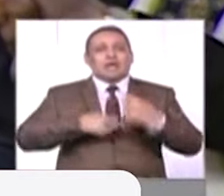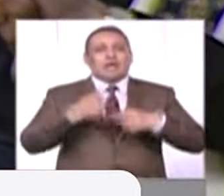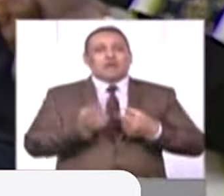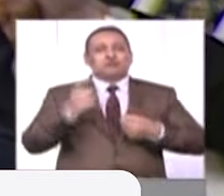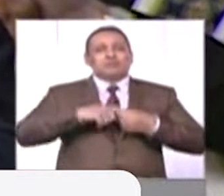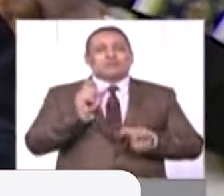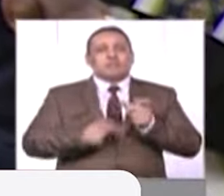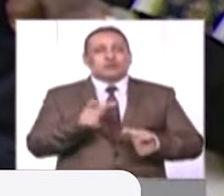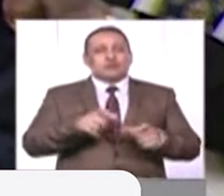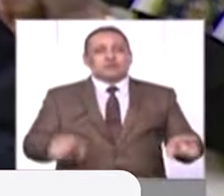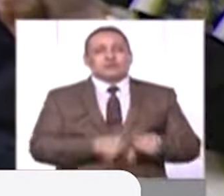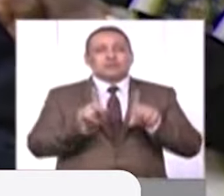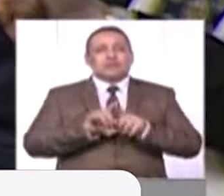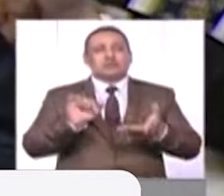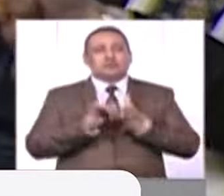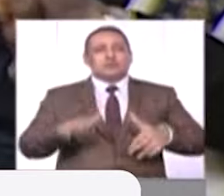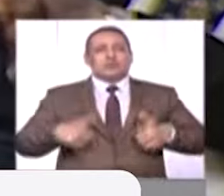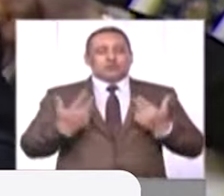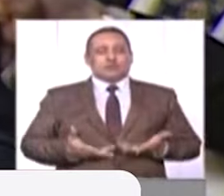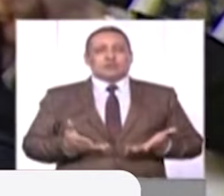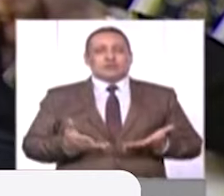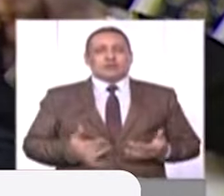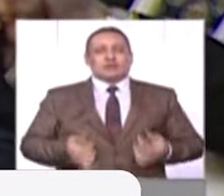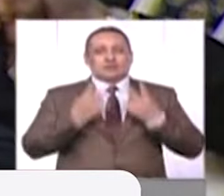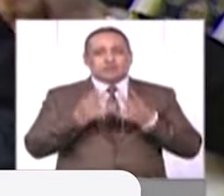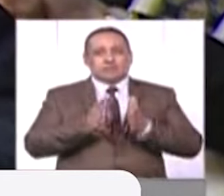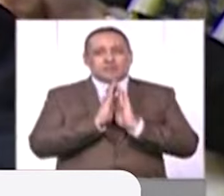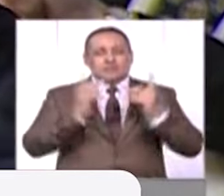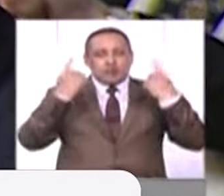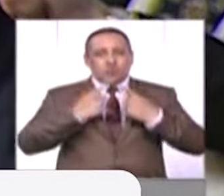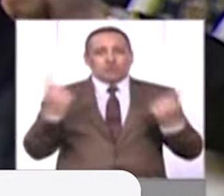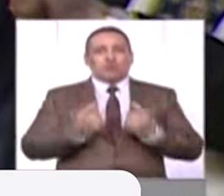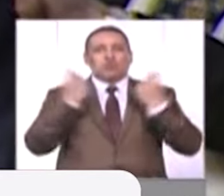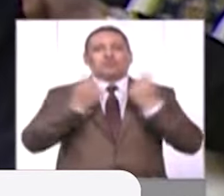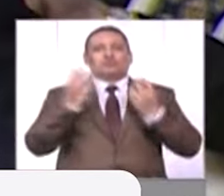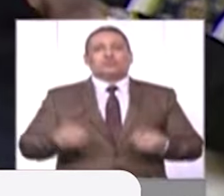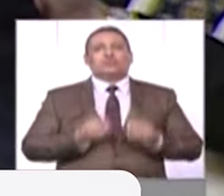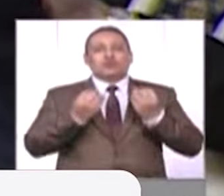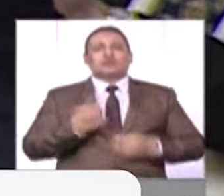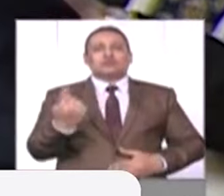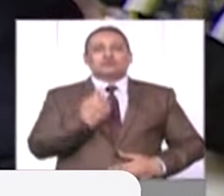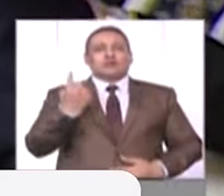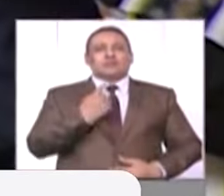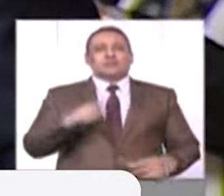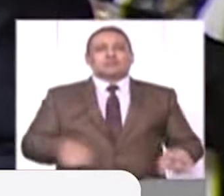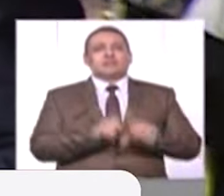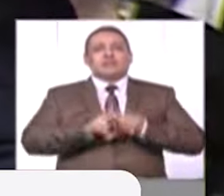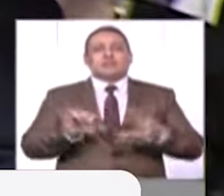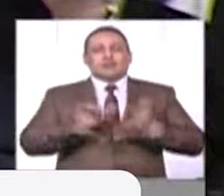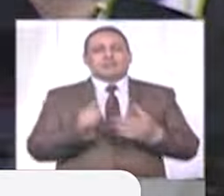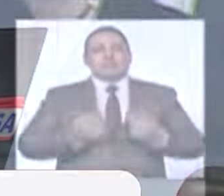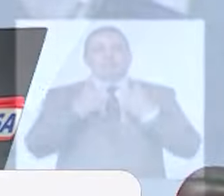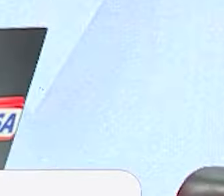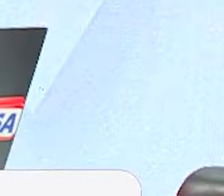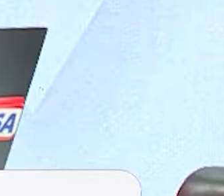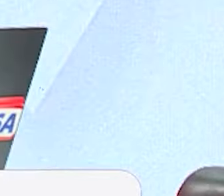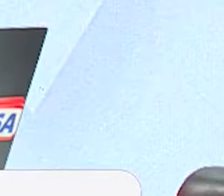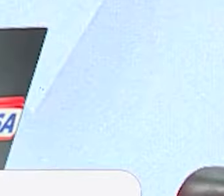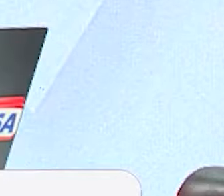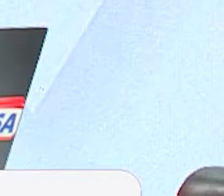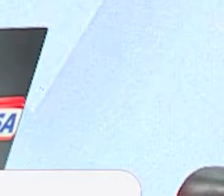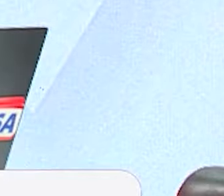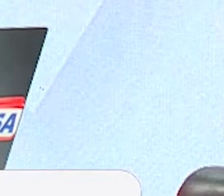Muy bien, entonces esta es la defensa de Omar Cairo, que según lo que él está diciendo, el Congreso de la República